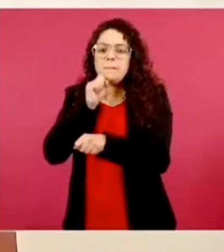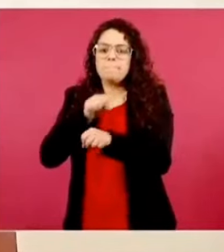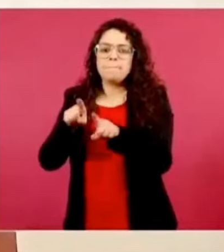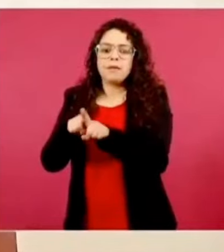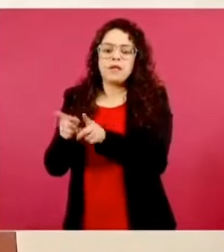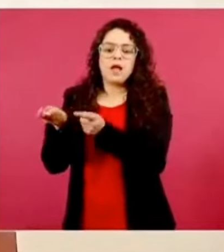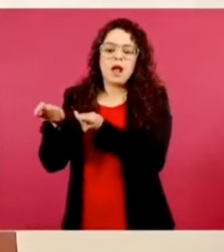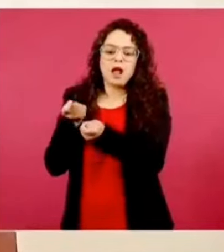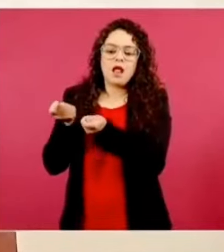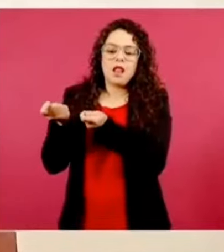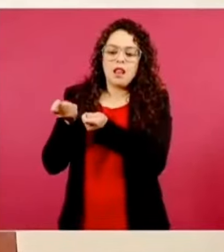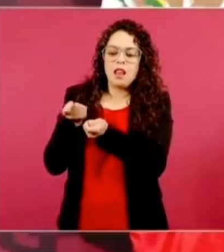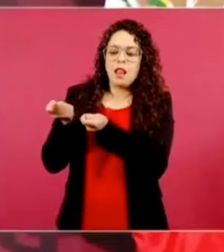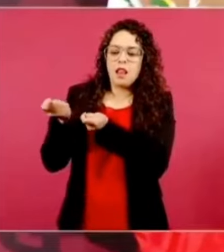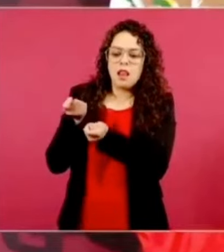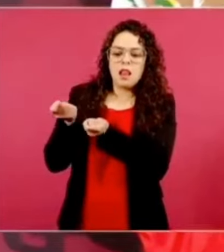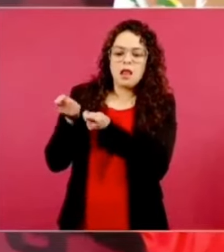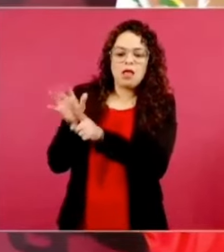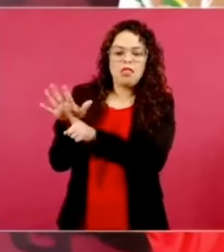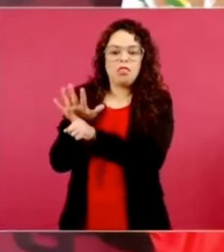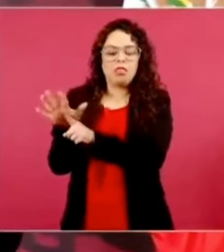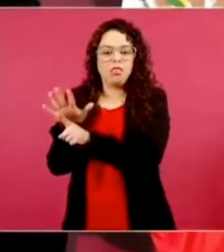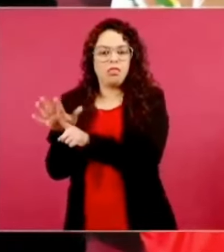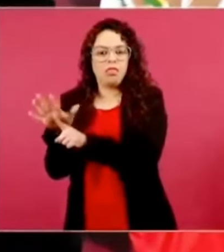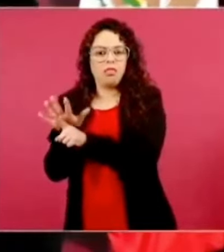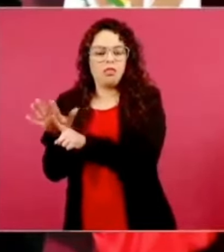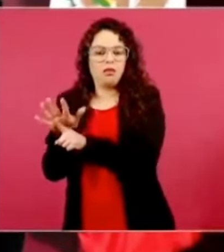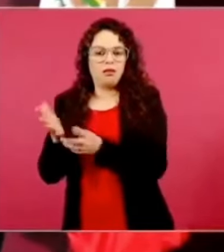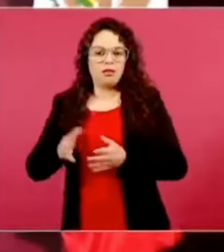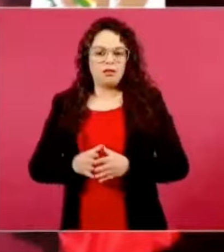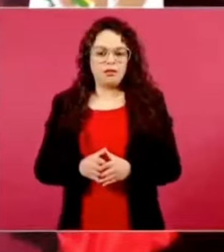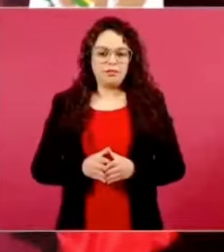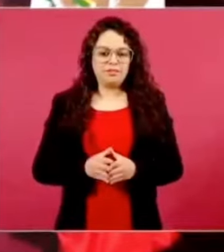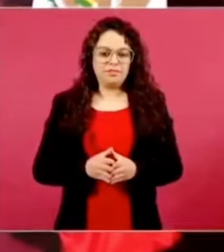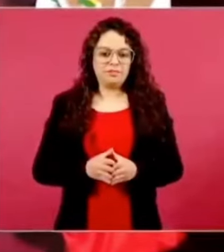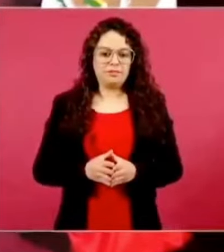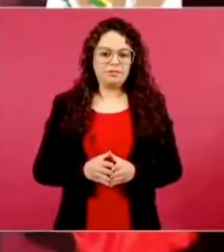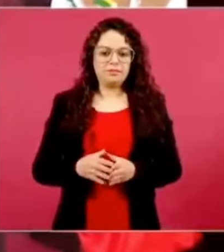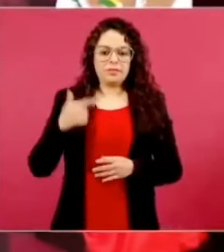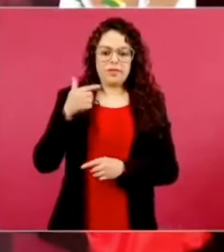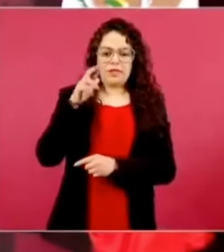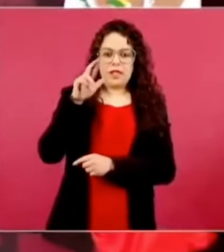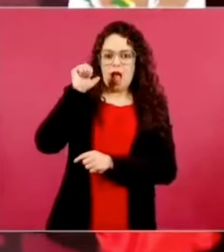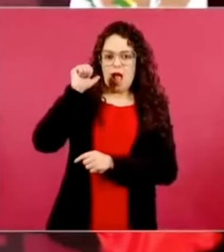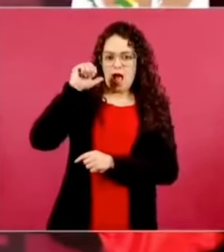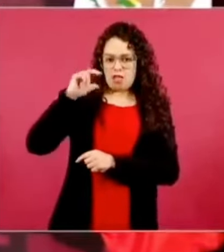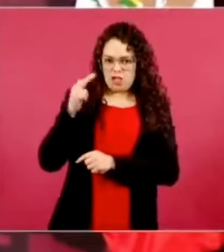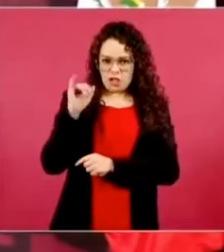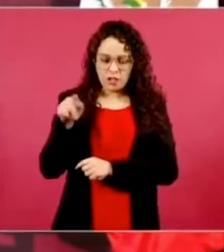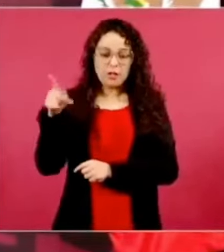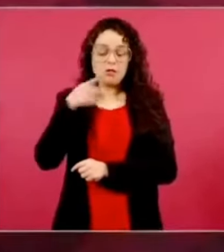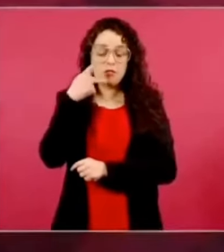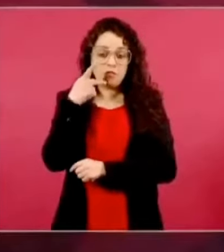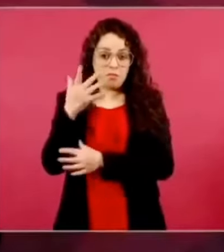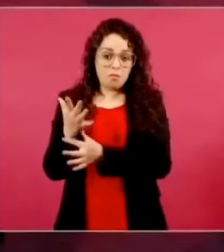Gramsci decía que el Estado era